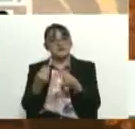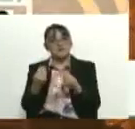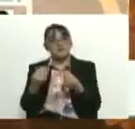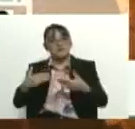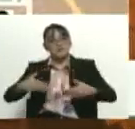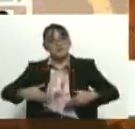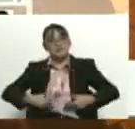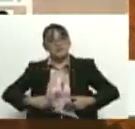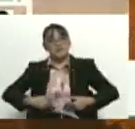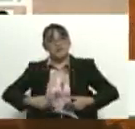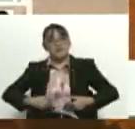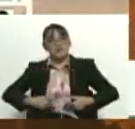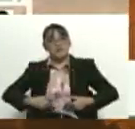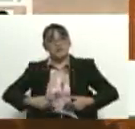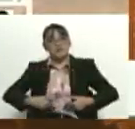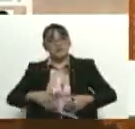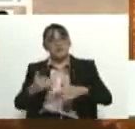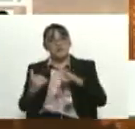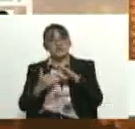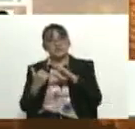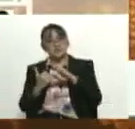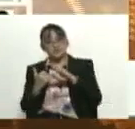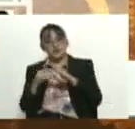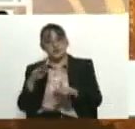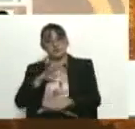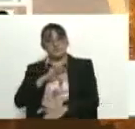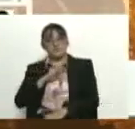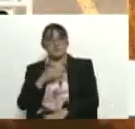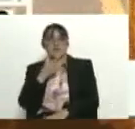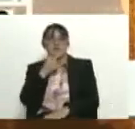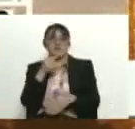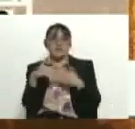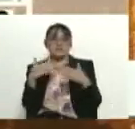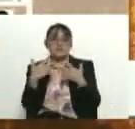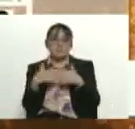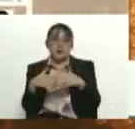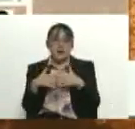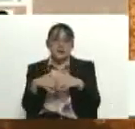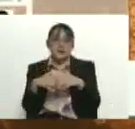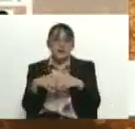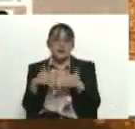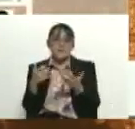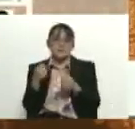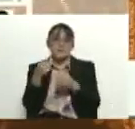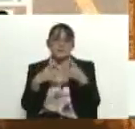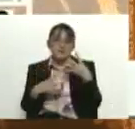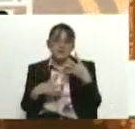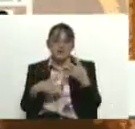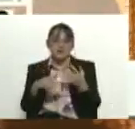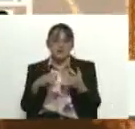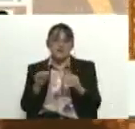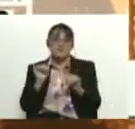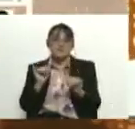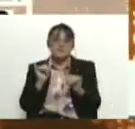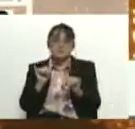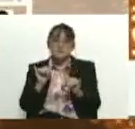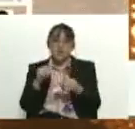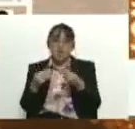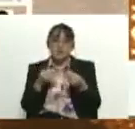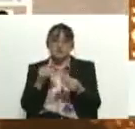esfuerzo institucional por supuesto para facilitar maquinaria para facilitar materiales pero fue el poder popular